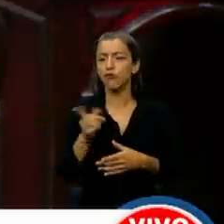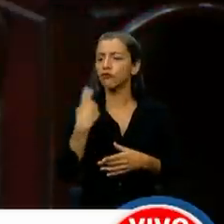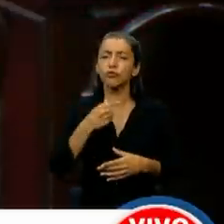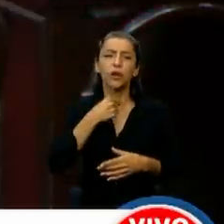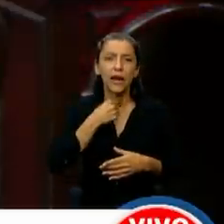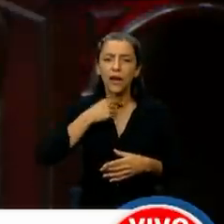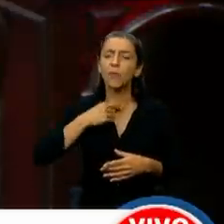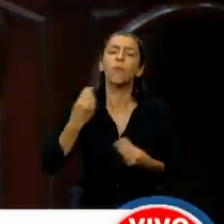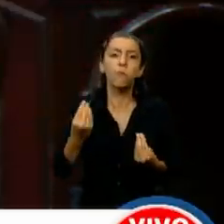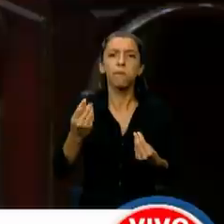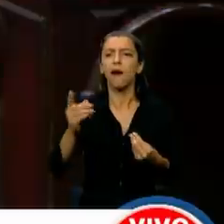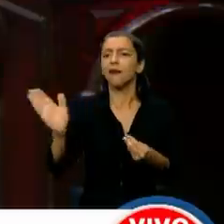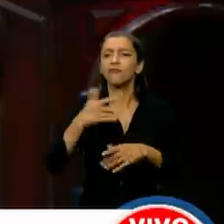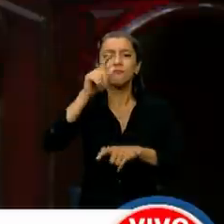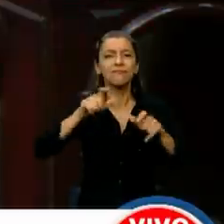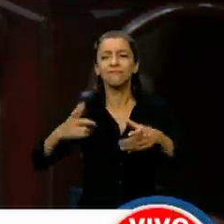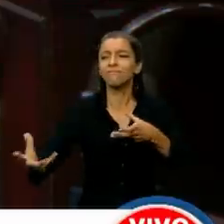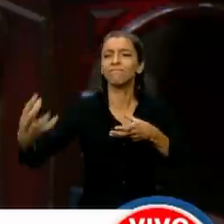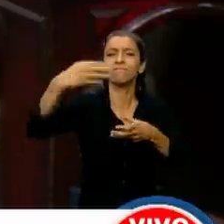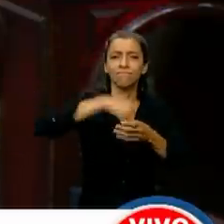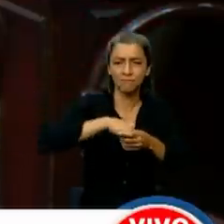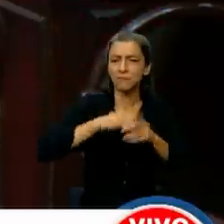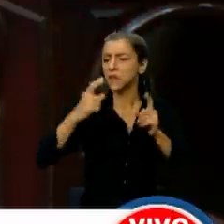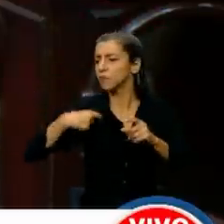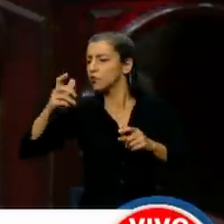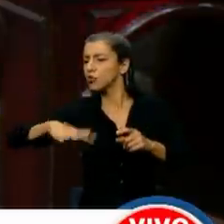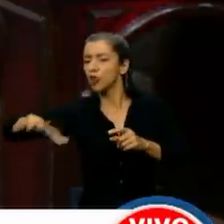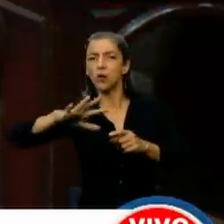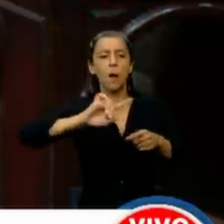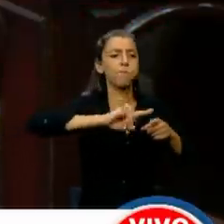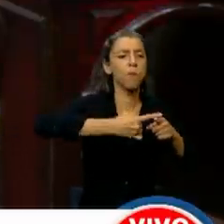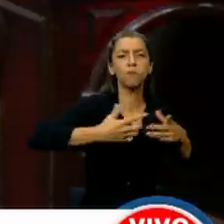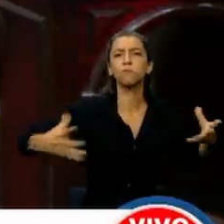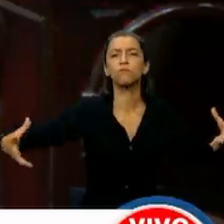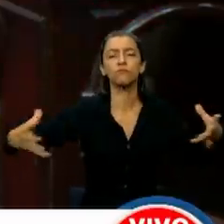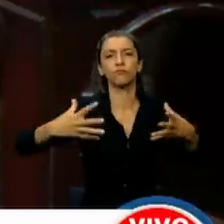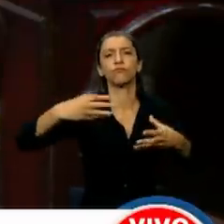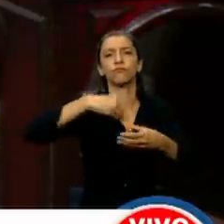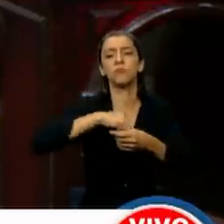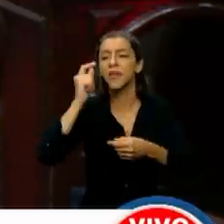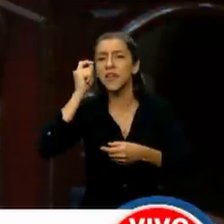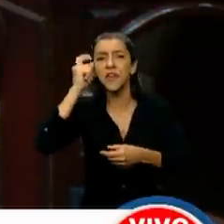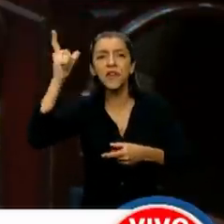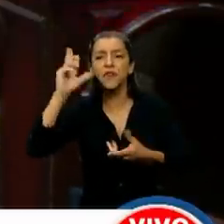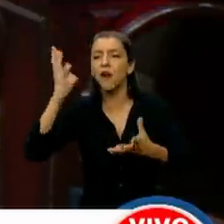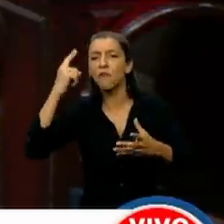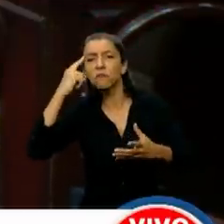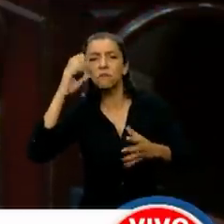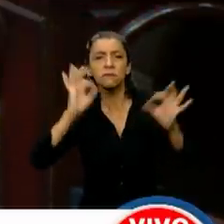hacerlo con todos aquellos sectores de la política de la sociedad que más allá de las ideas que profesen